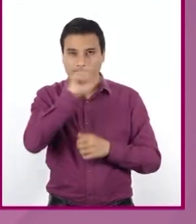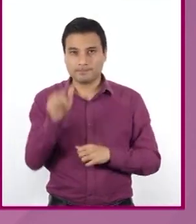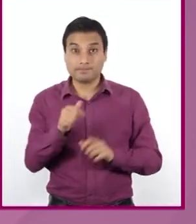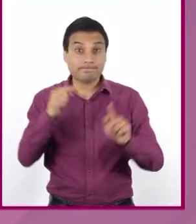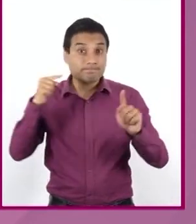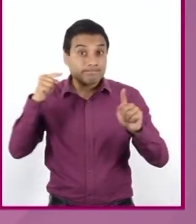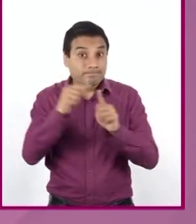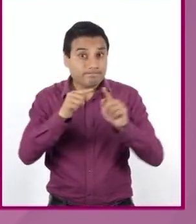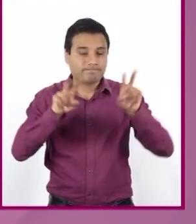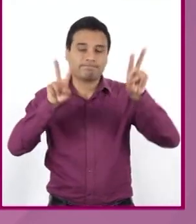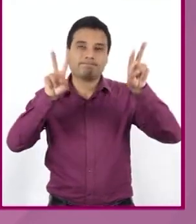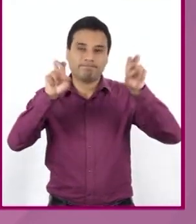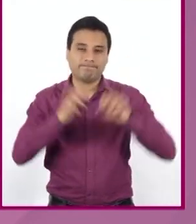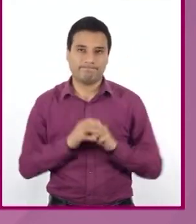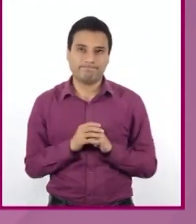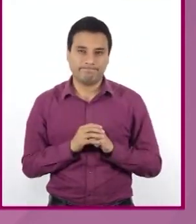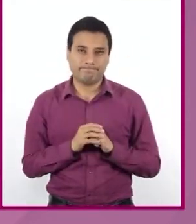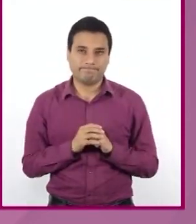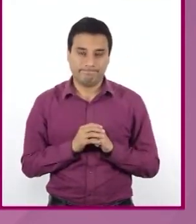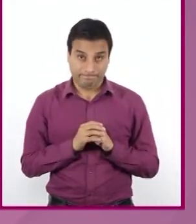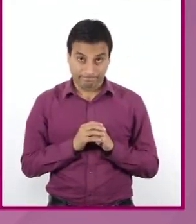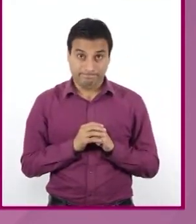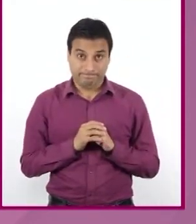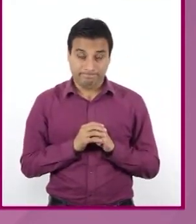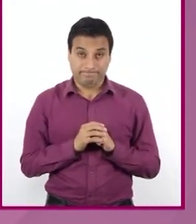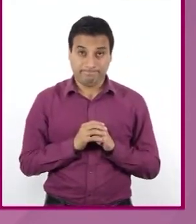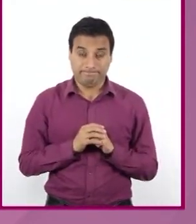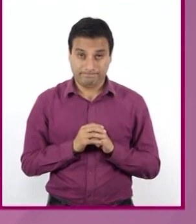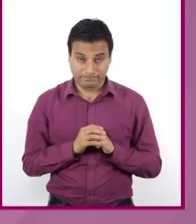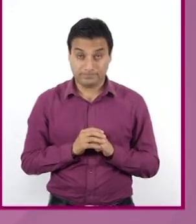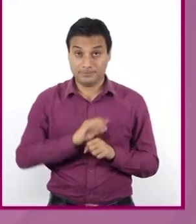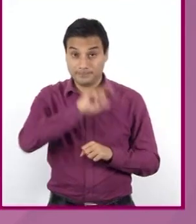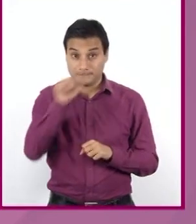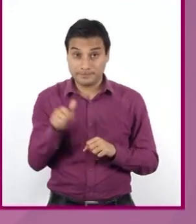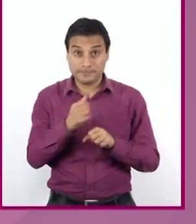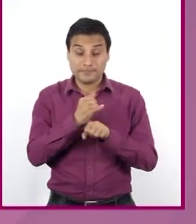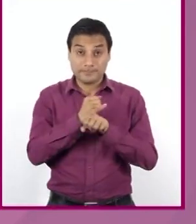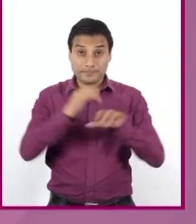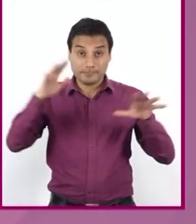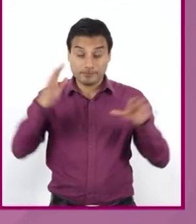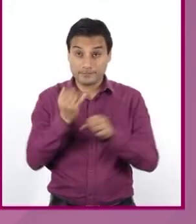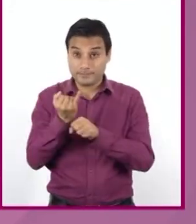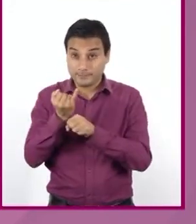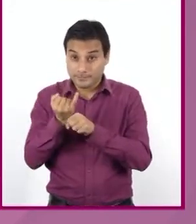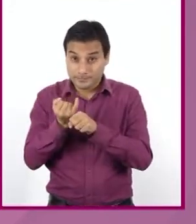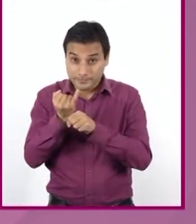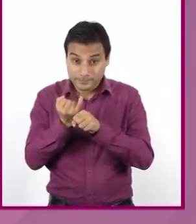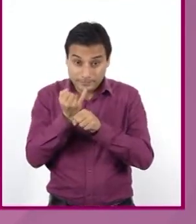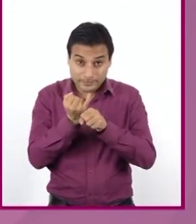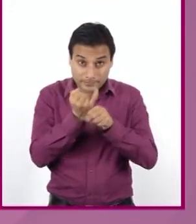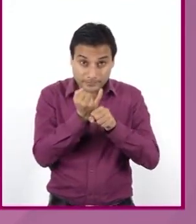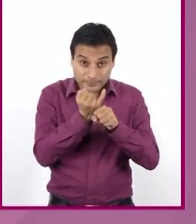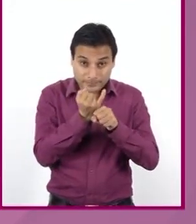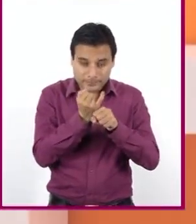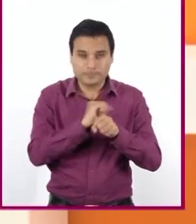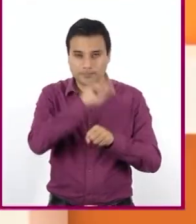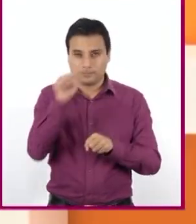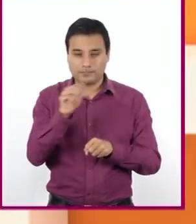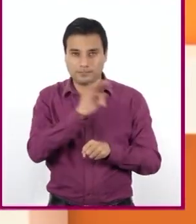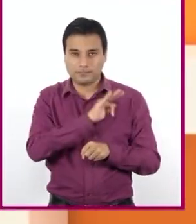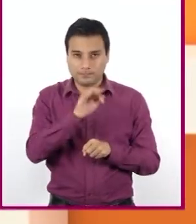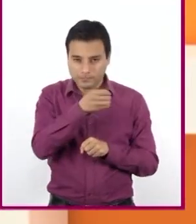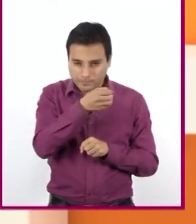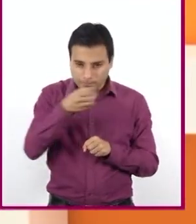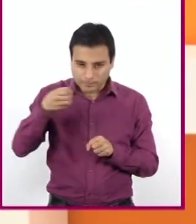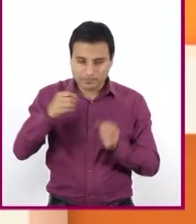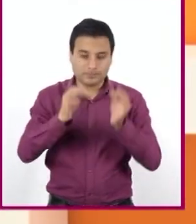del tema elegido, tomando en cuenta la recopilación de información de todas las fuentes seleccionadas y analizadas.